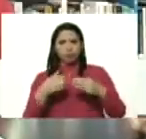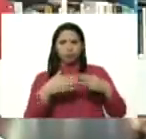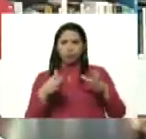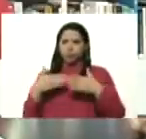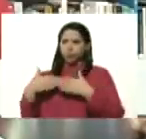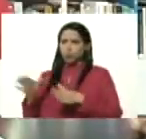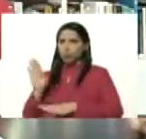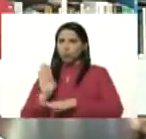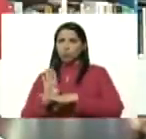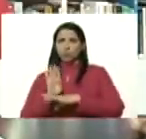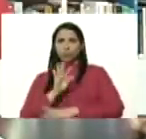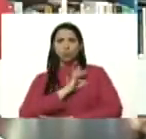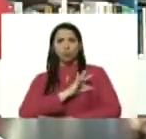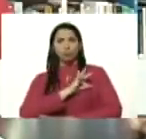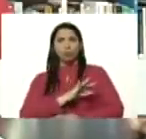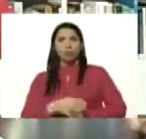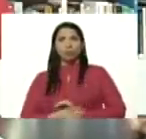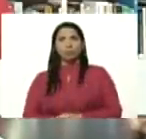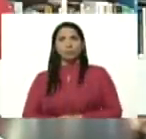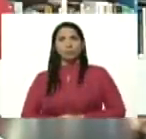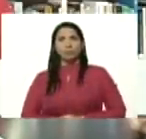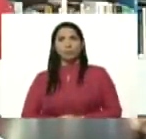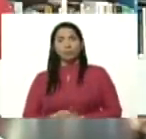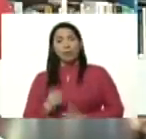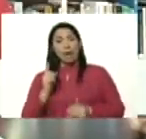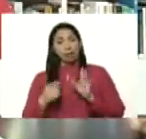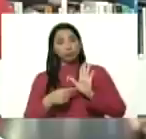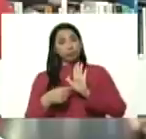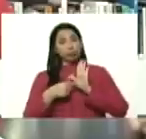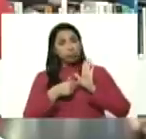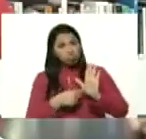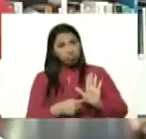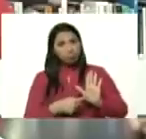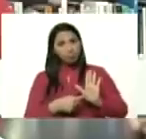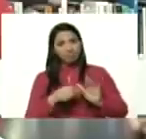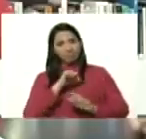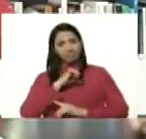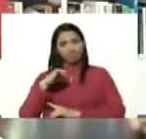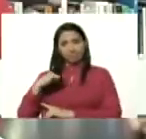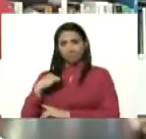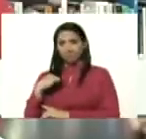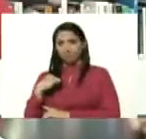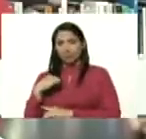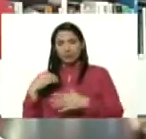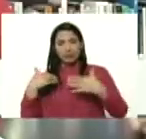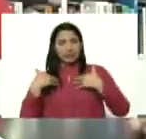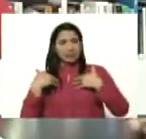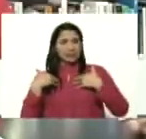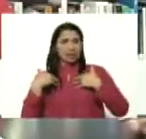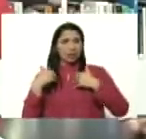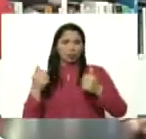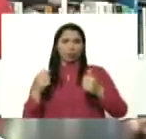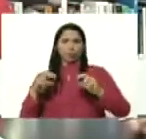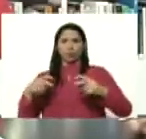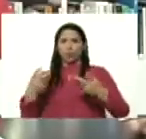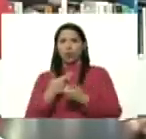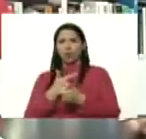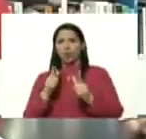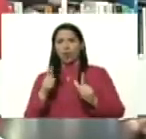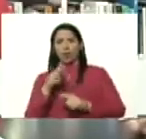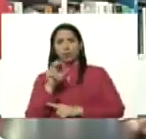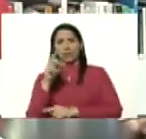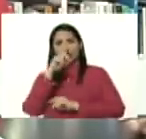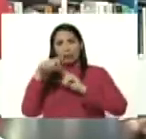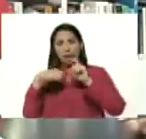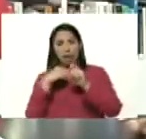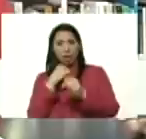protección social. Si algo se ha demostrado, que las privatizaciones de la salud, del neoliberalismo, estos 30